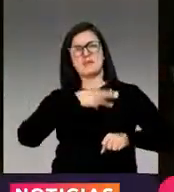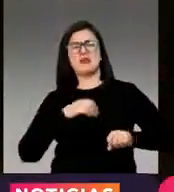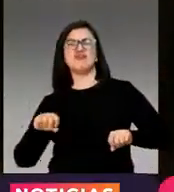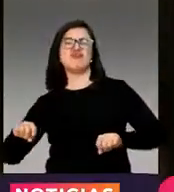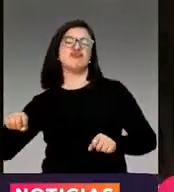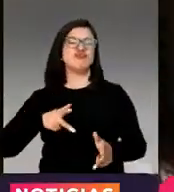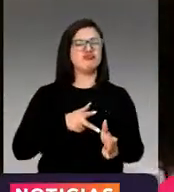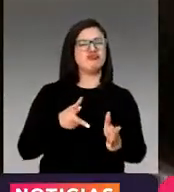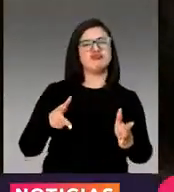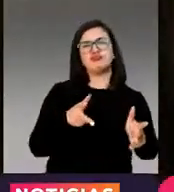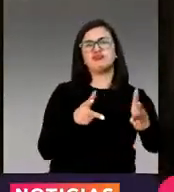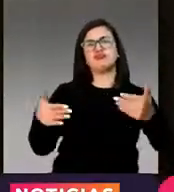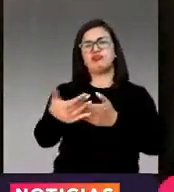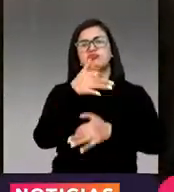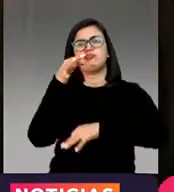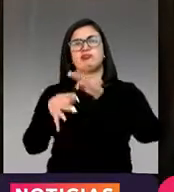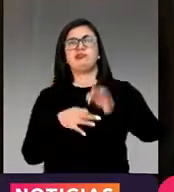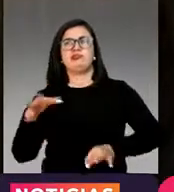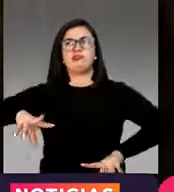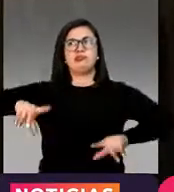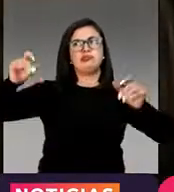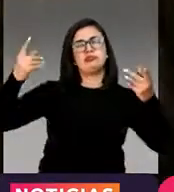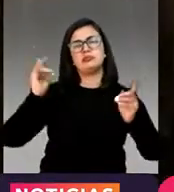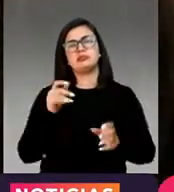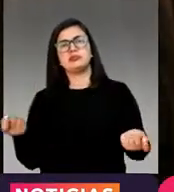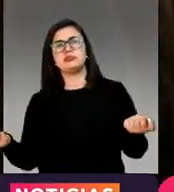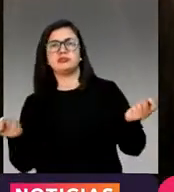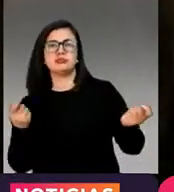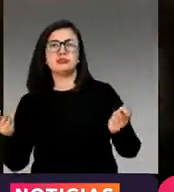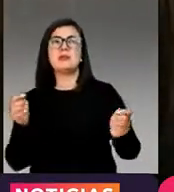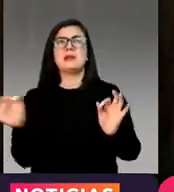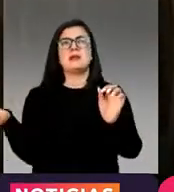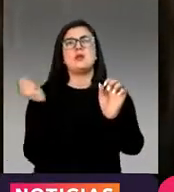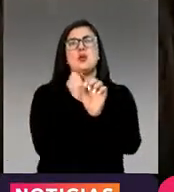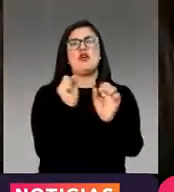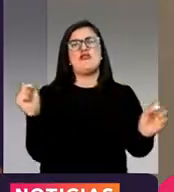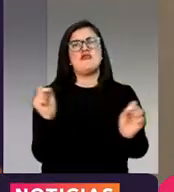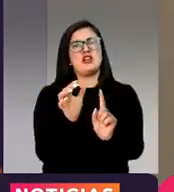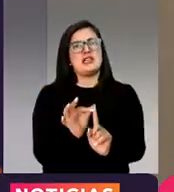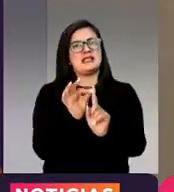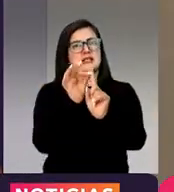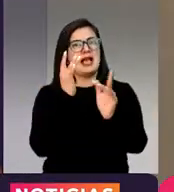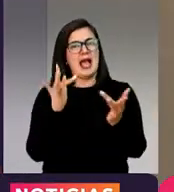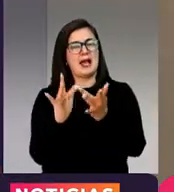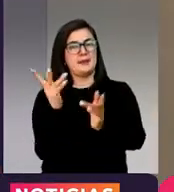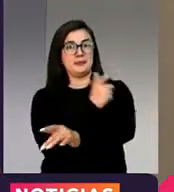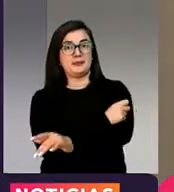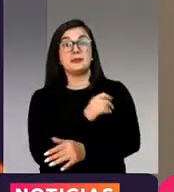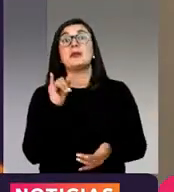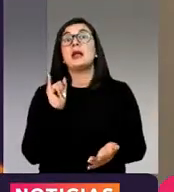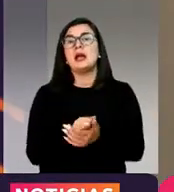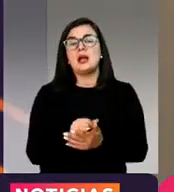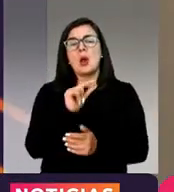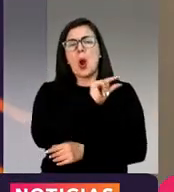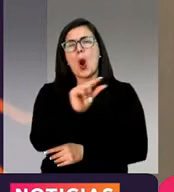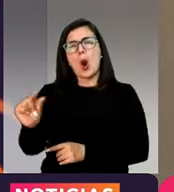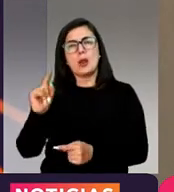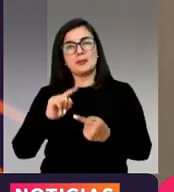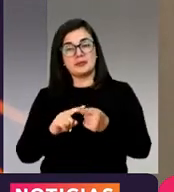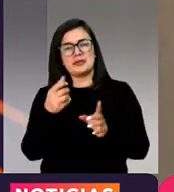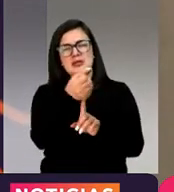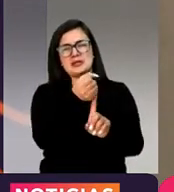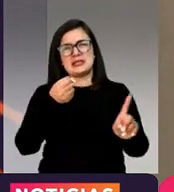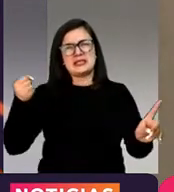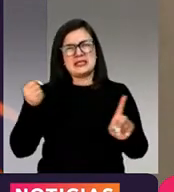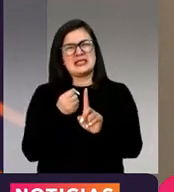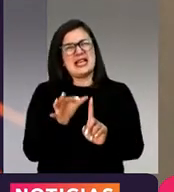la seguridad de estos elementos y también conservar la cadena de frío que necesitan. Las vacunas se entregan en cajas térmicas